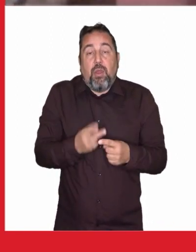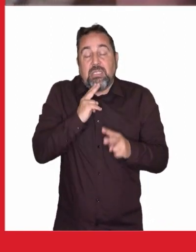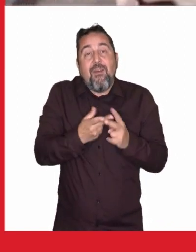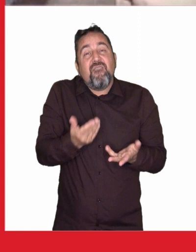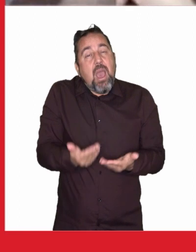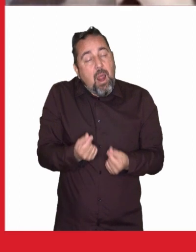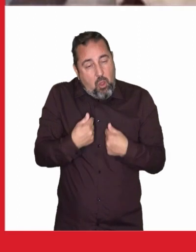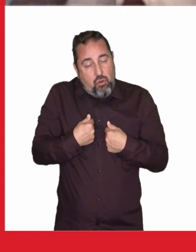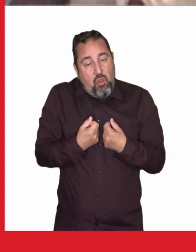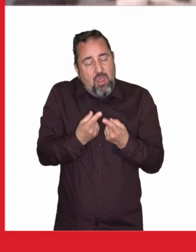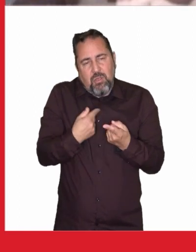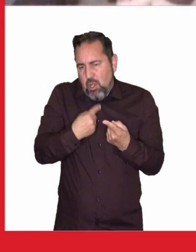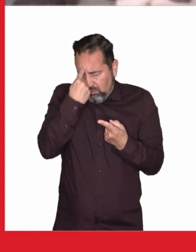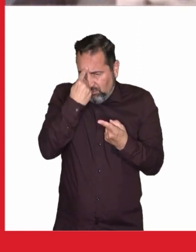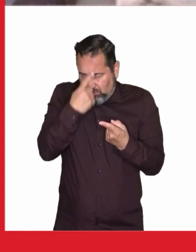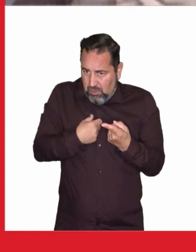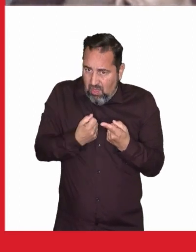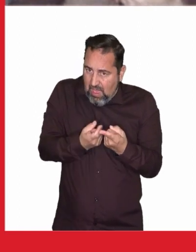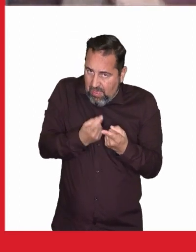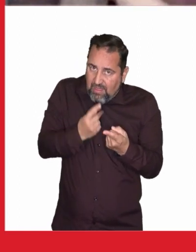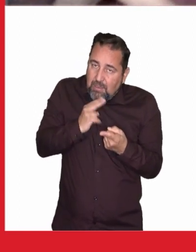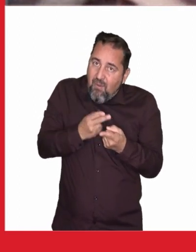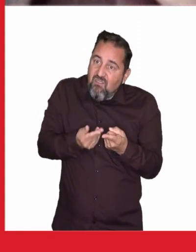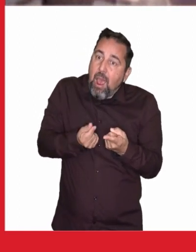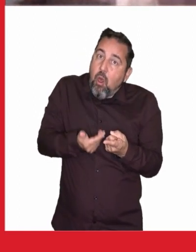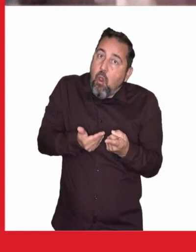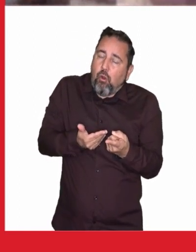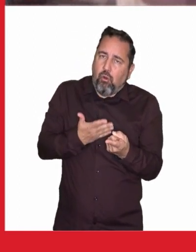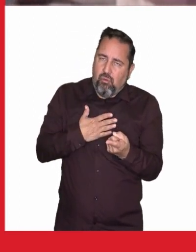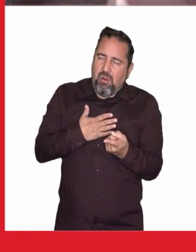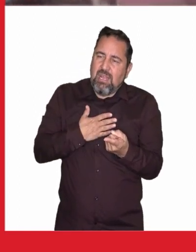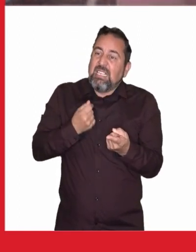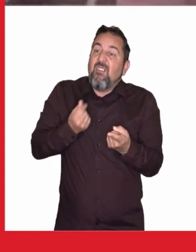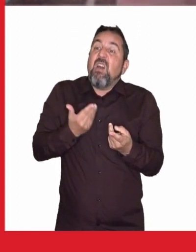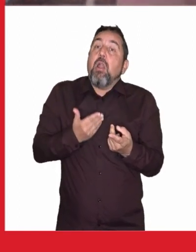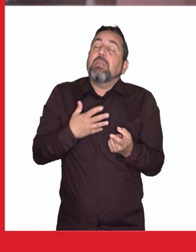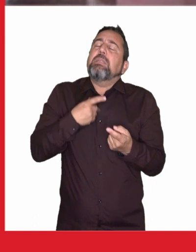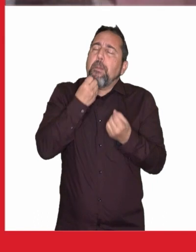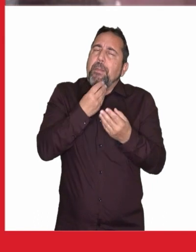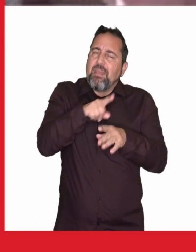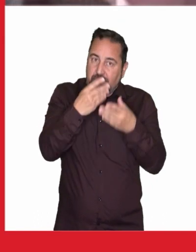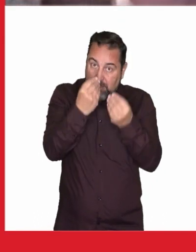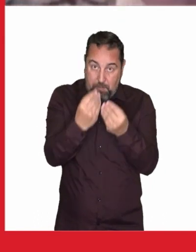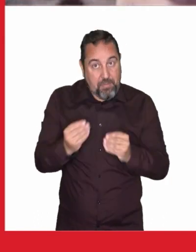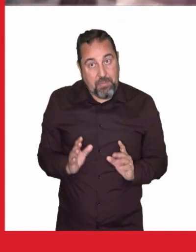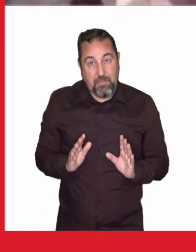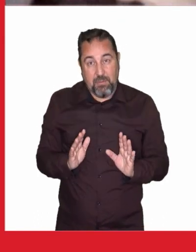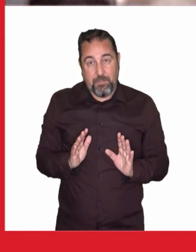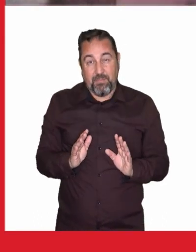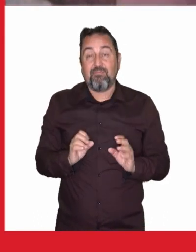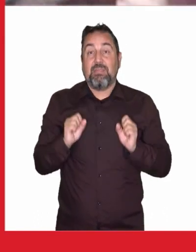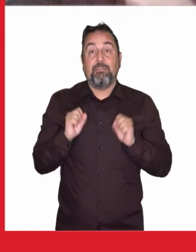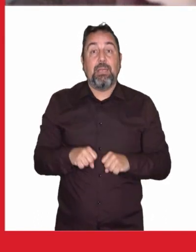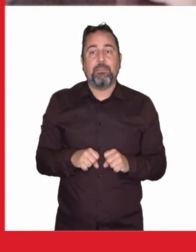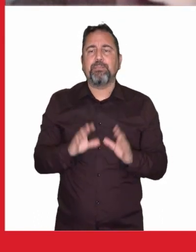llamar, que estoy basado en el valor que aporto, ahí lo que voy a estar es muy obsesionado con aportar valor. ¿Sí? Y con que ese valor